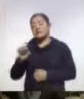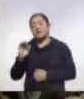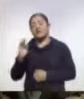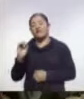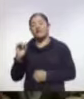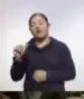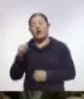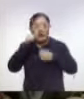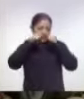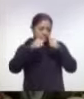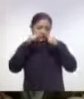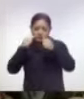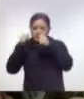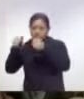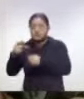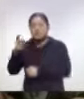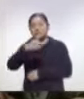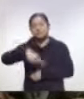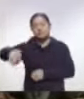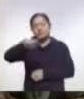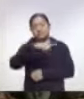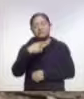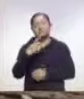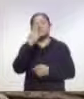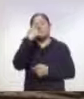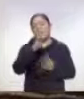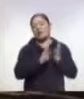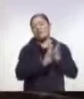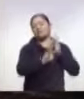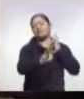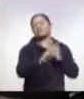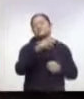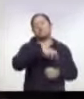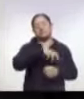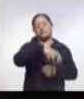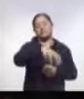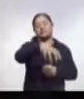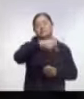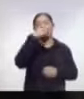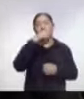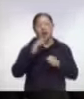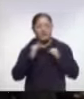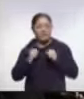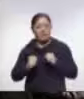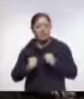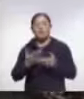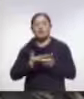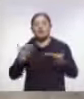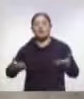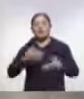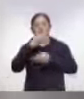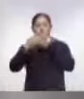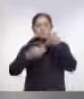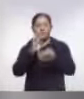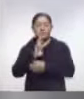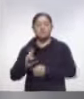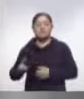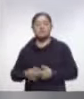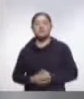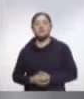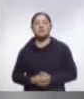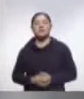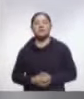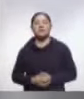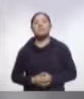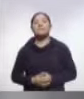necesidades de esta cadena de producción para fortalecerla. Ahora Noticias, Belén Rodríguez. Ante el inicio de